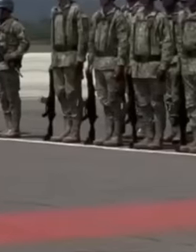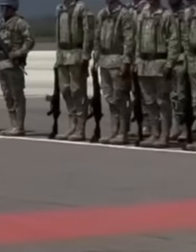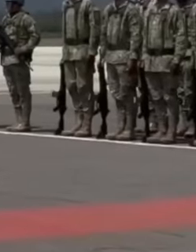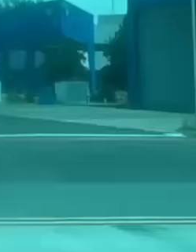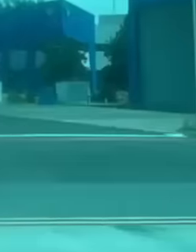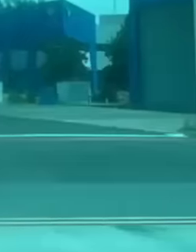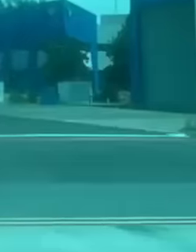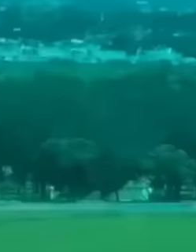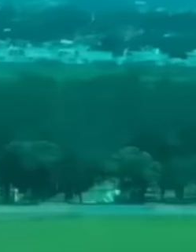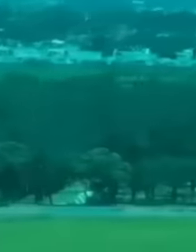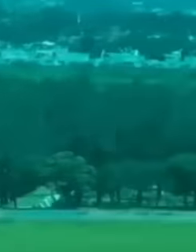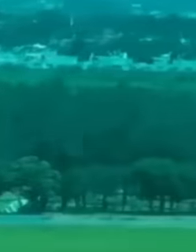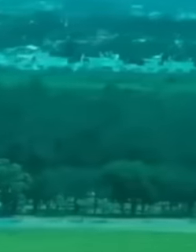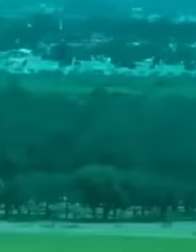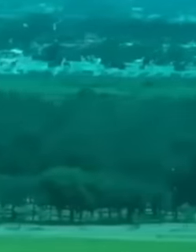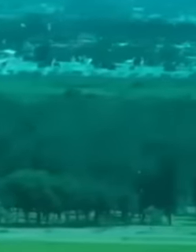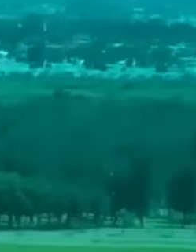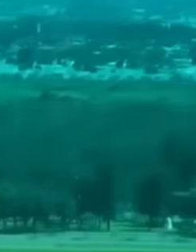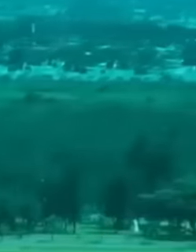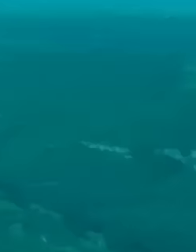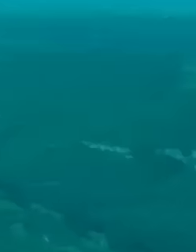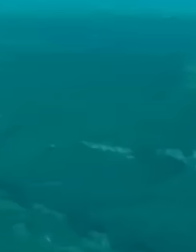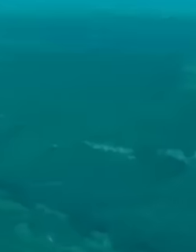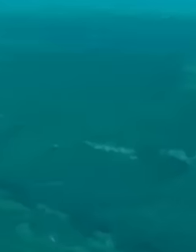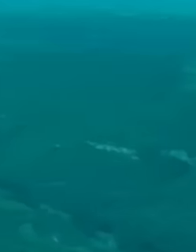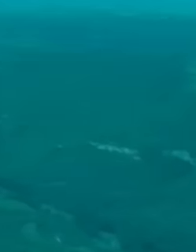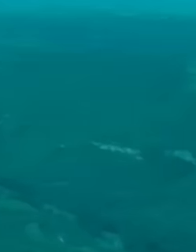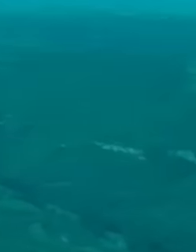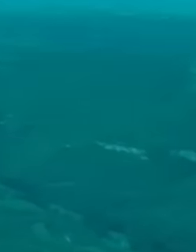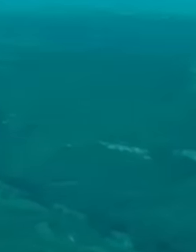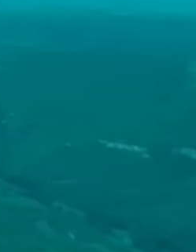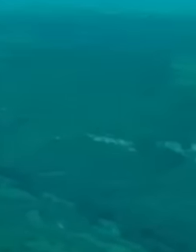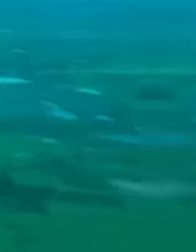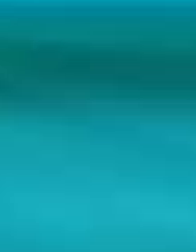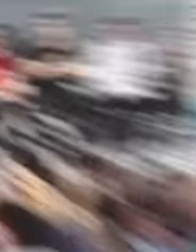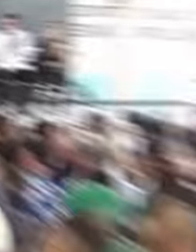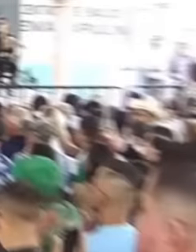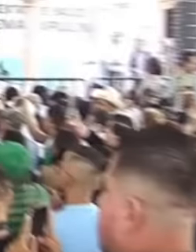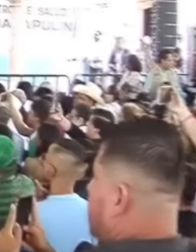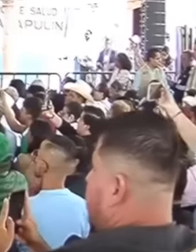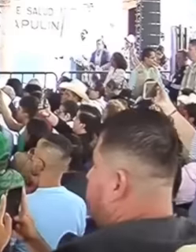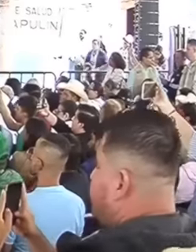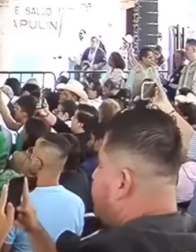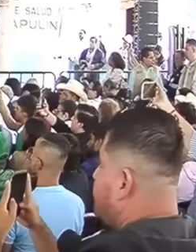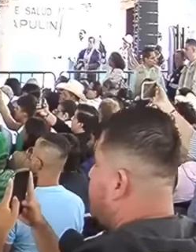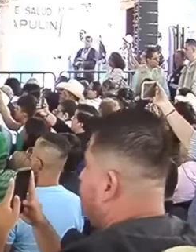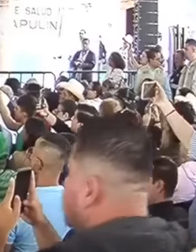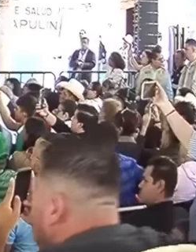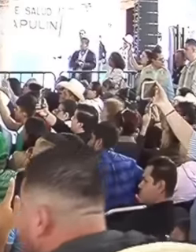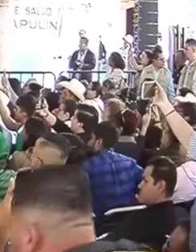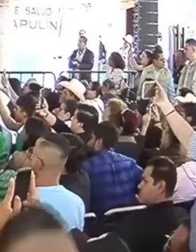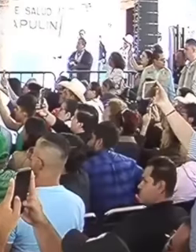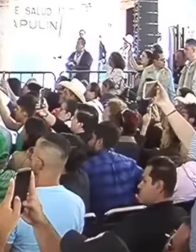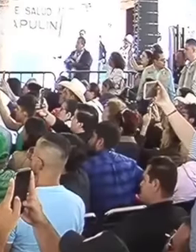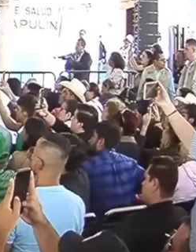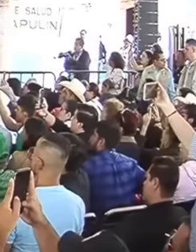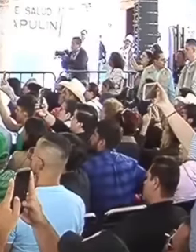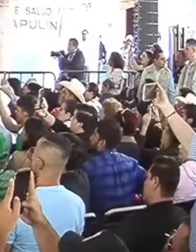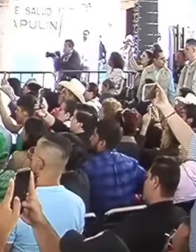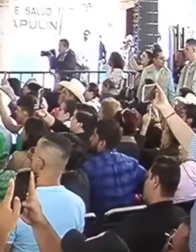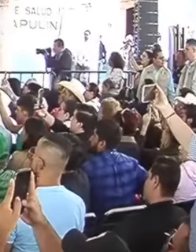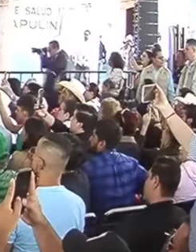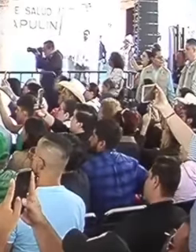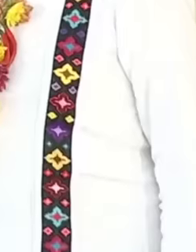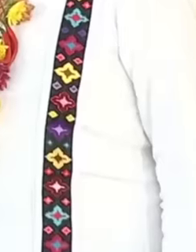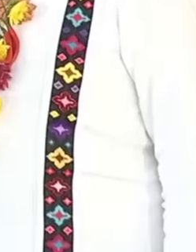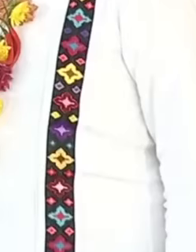Durante un evento de inauguración y supervisión de obras en el estado de Jalisco, el presidente Andrés Manuel López Obrador y la nueva presidenta